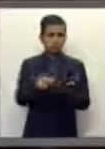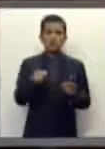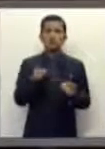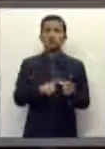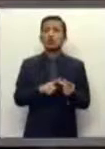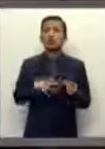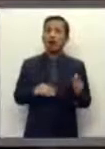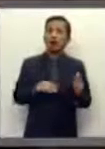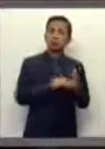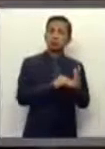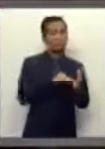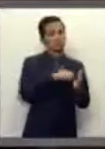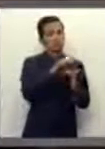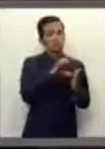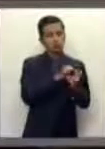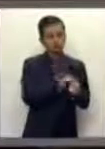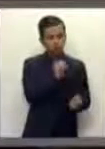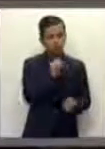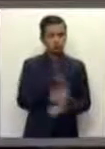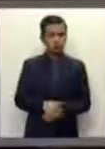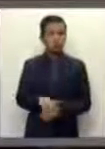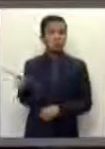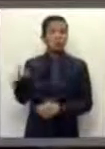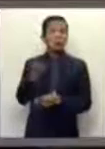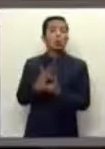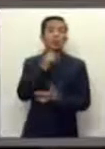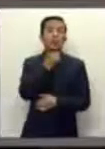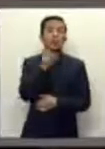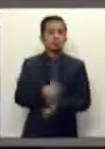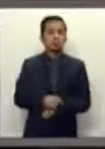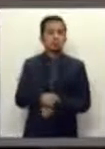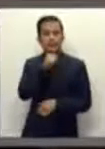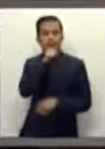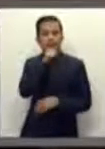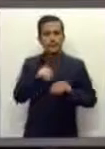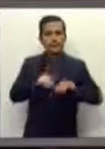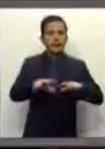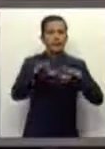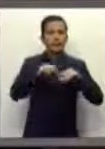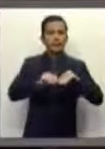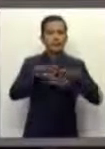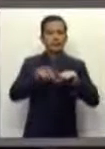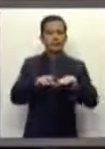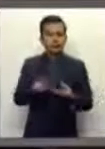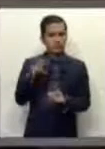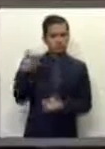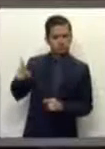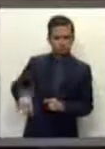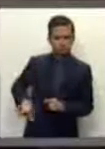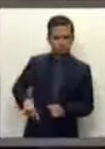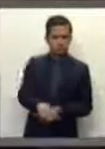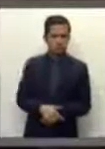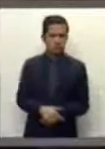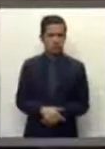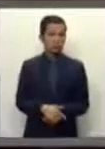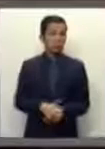Constitución. Solo se dedica a emitir propaganda institucional. Por ello, honrando